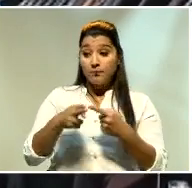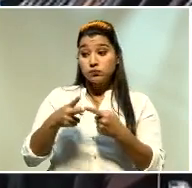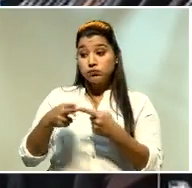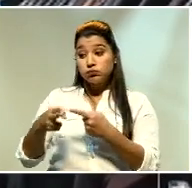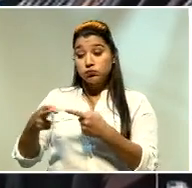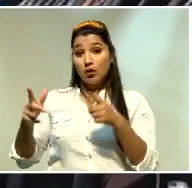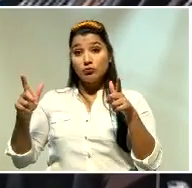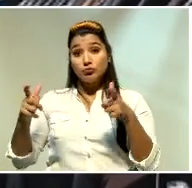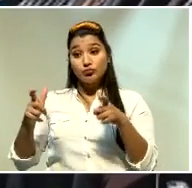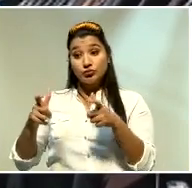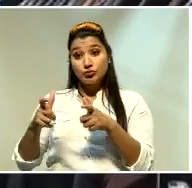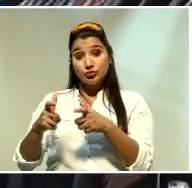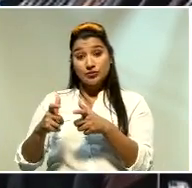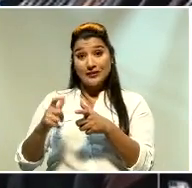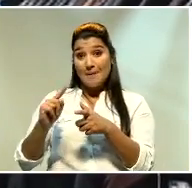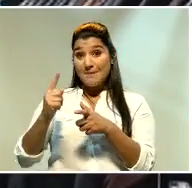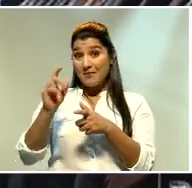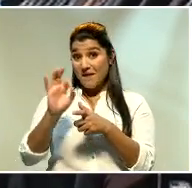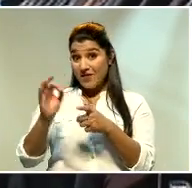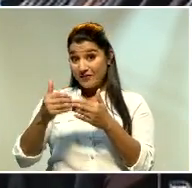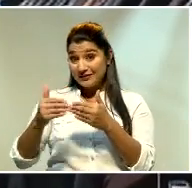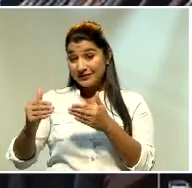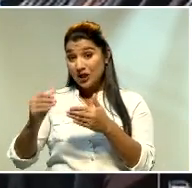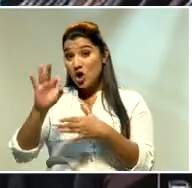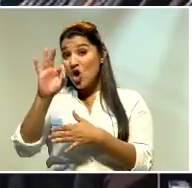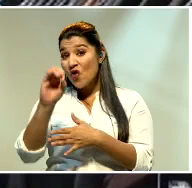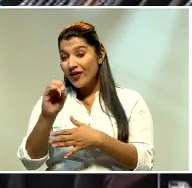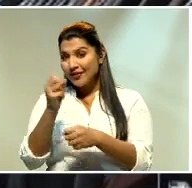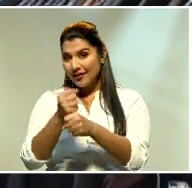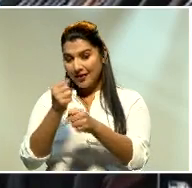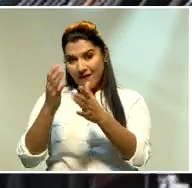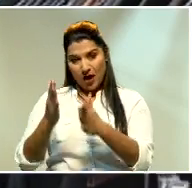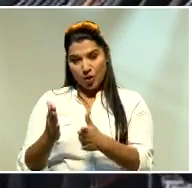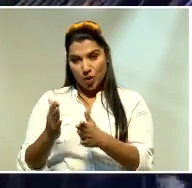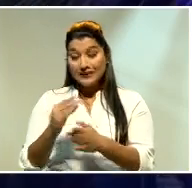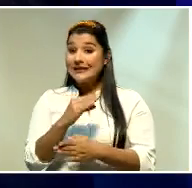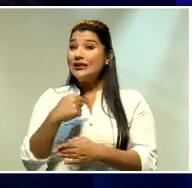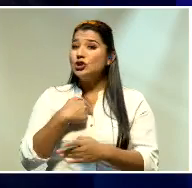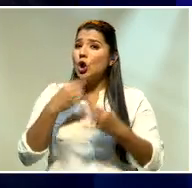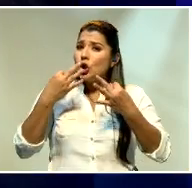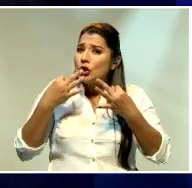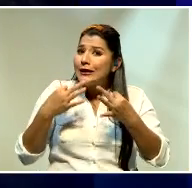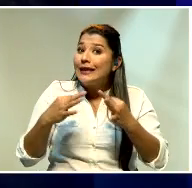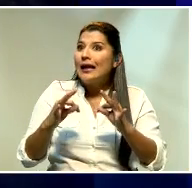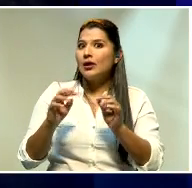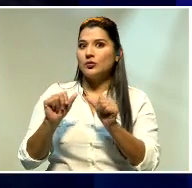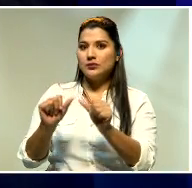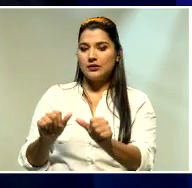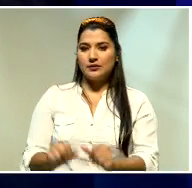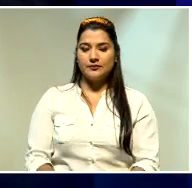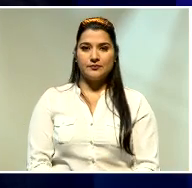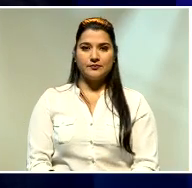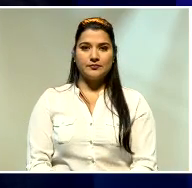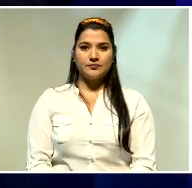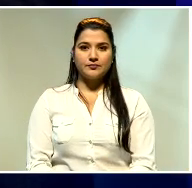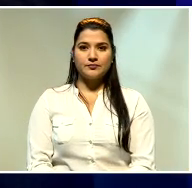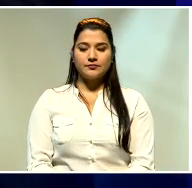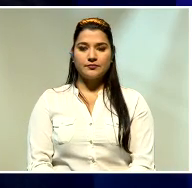del 1 de febrero con 90 trabajadores y tratando de sobrevivir.